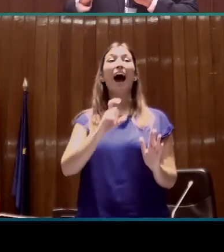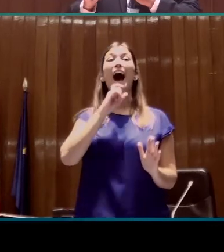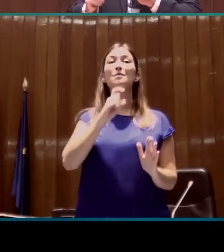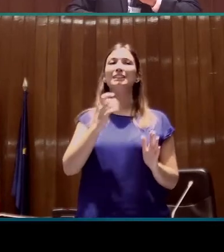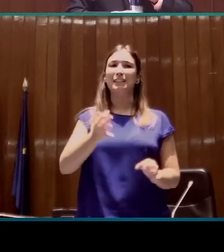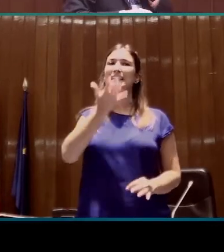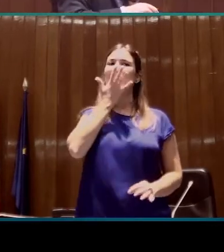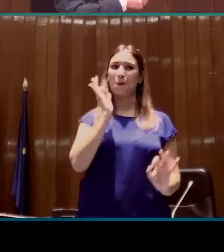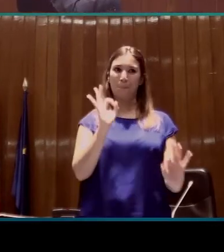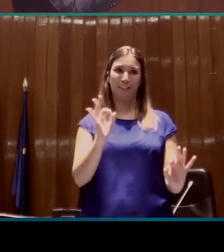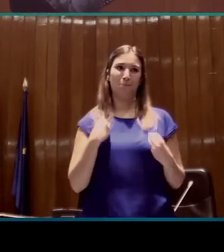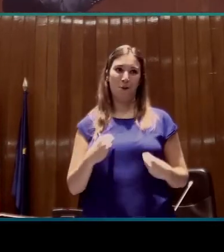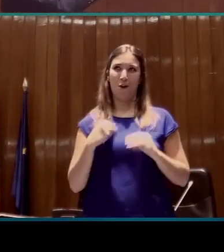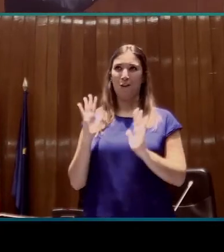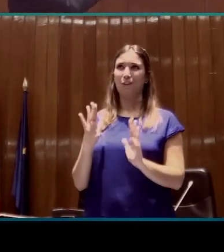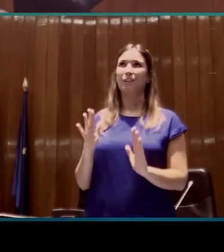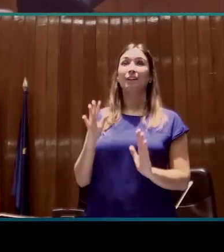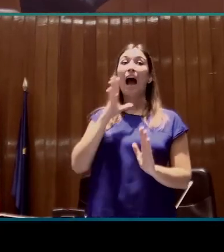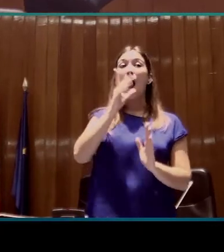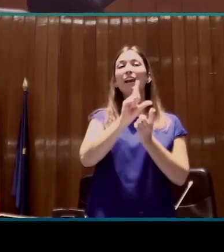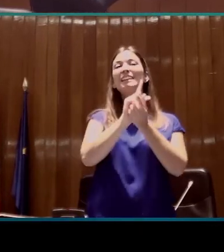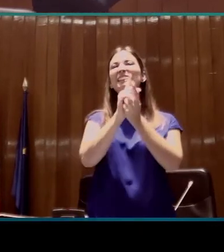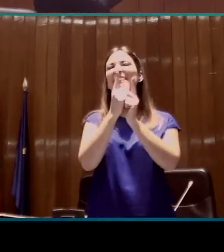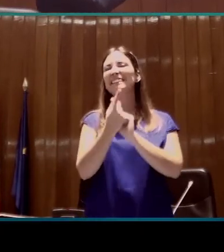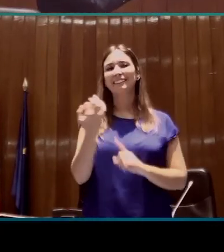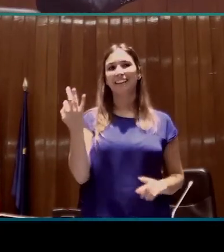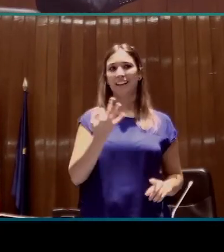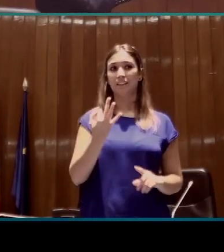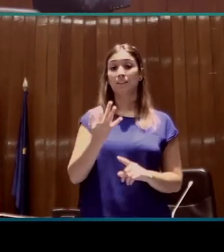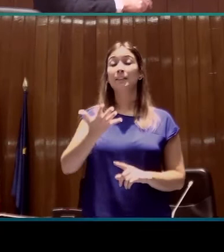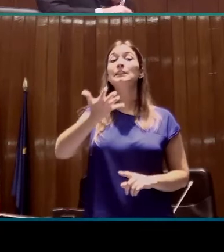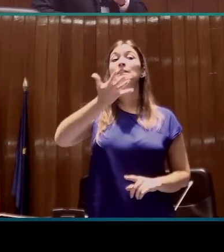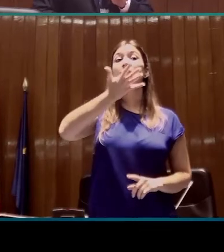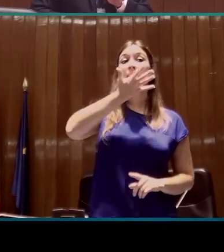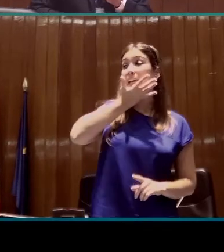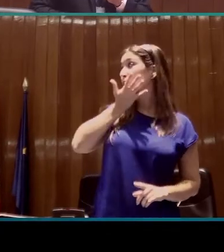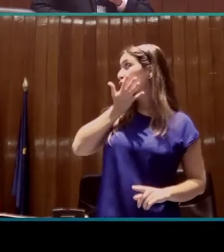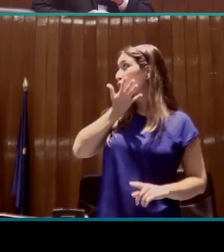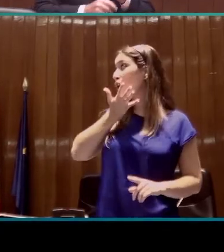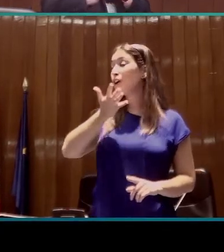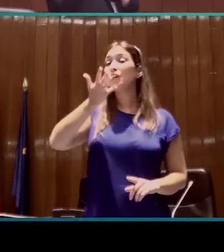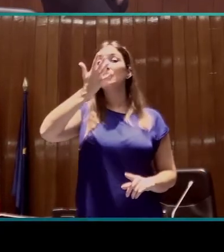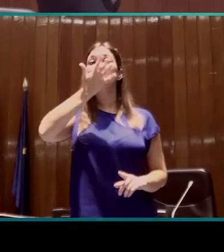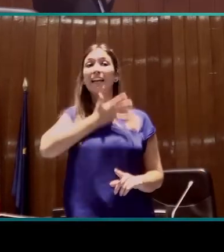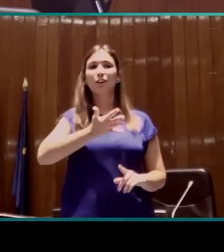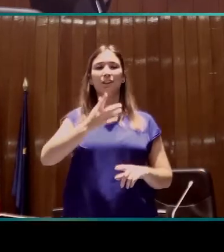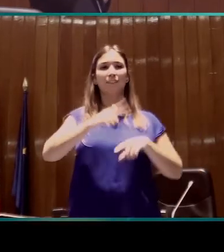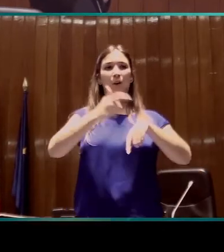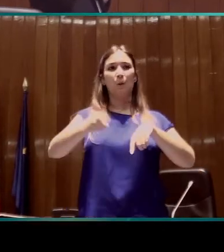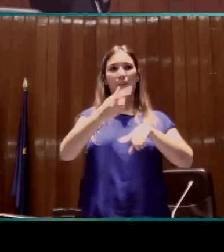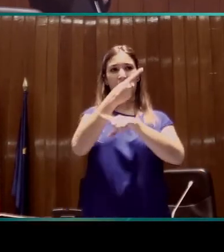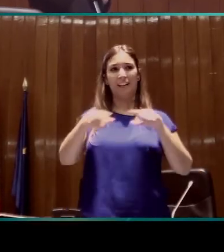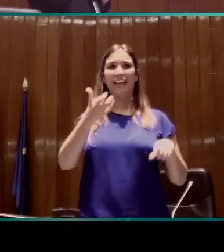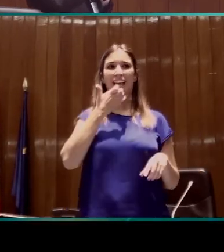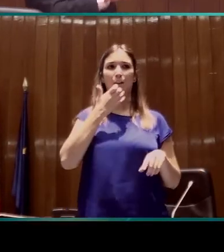signo siempre. Y lo que vamos a variar es la relación entre este signo y este signo. Es decir, que el signo